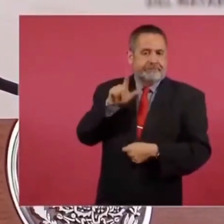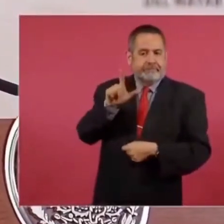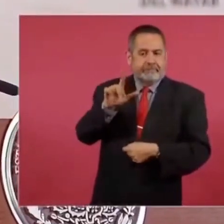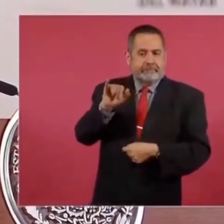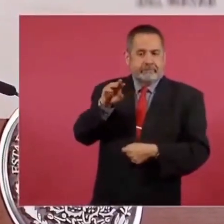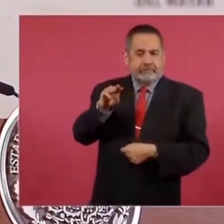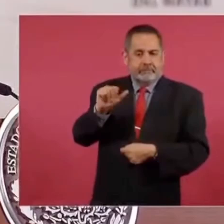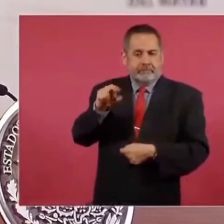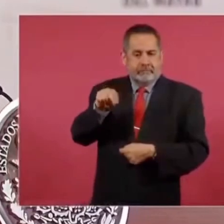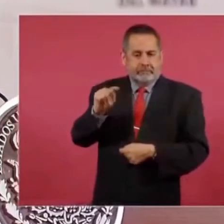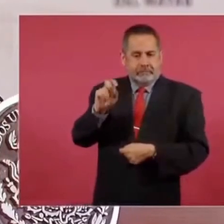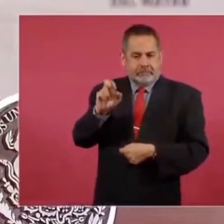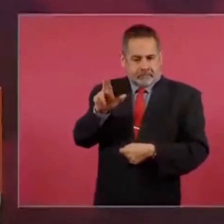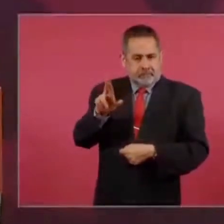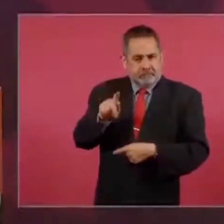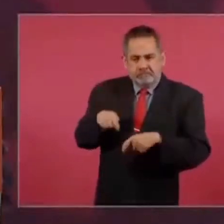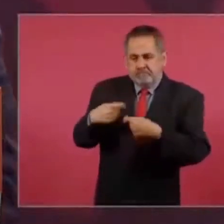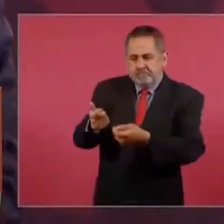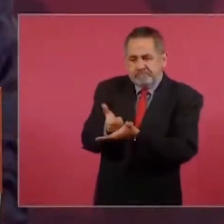Esto